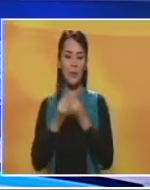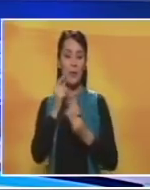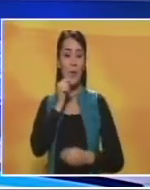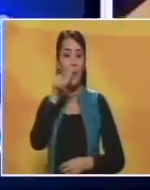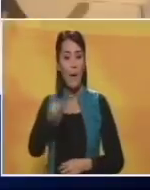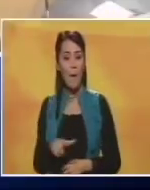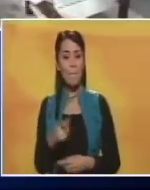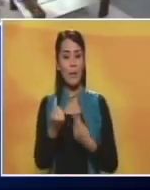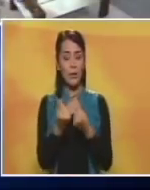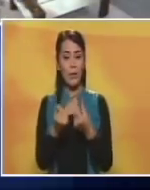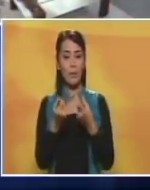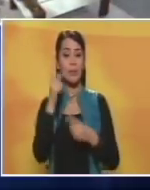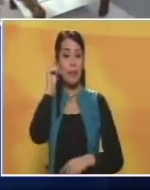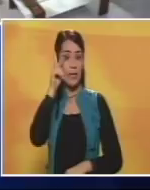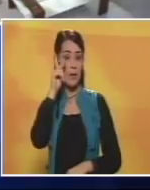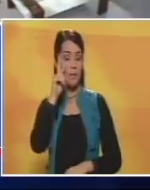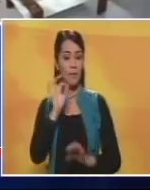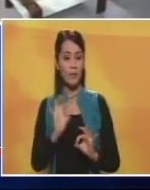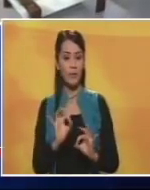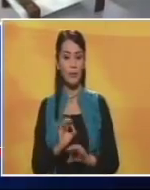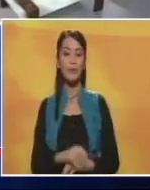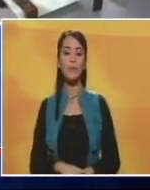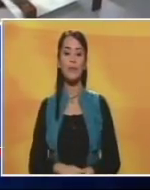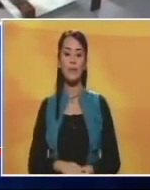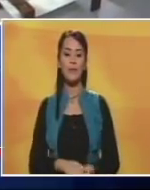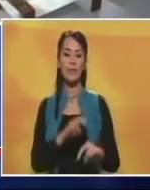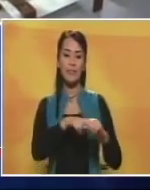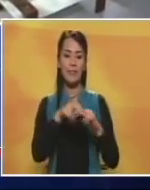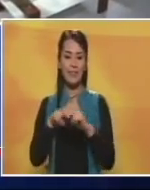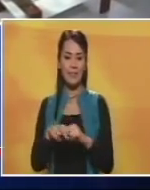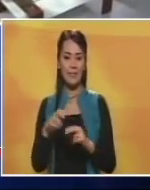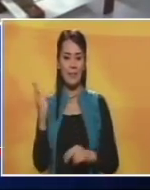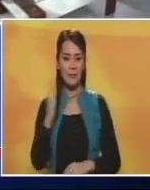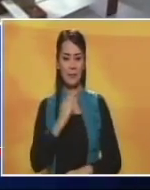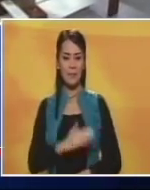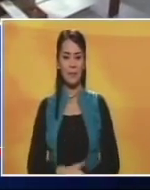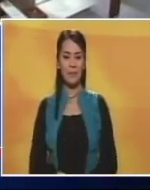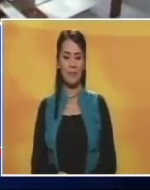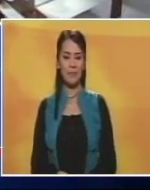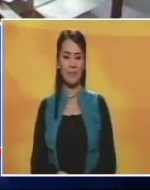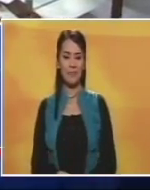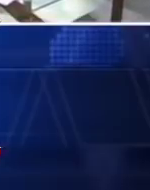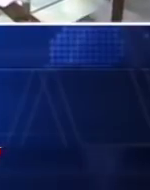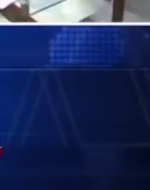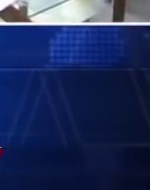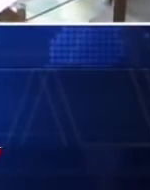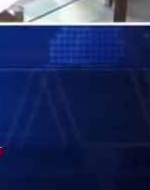Puente, economista y profesor titular del IESA. Ya está aquí en el estudio con nosotros, ya venimos.